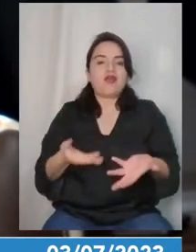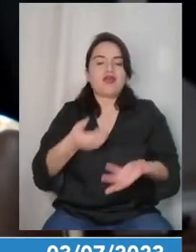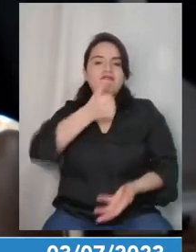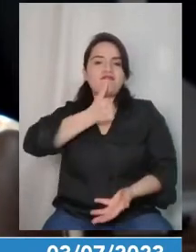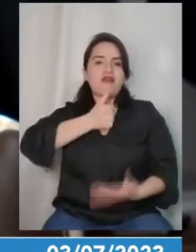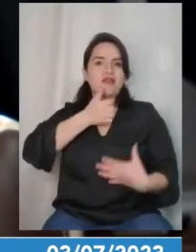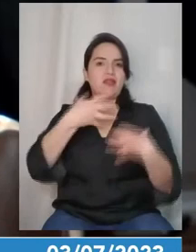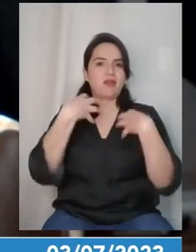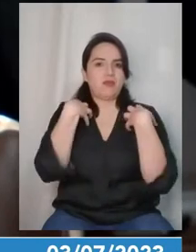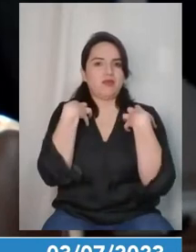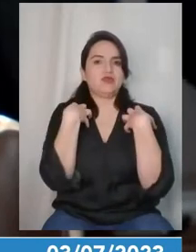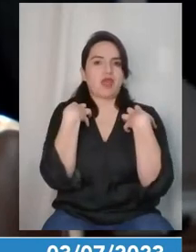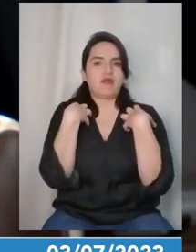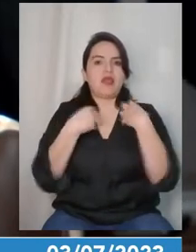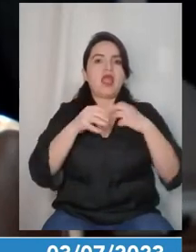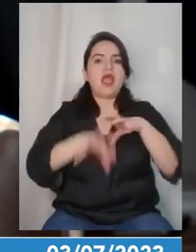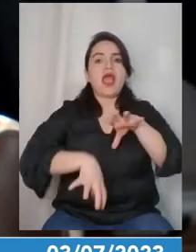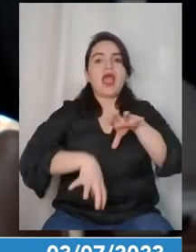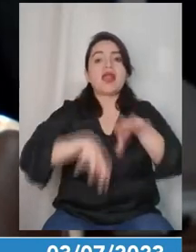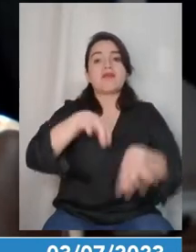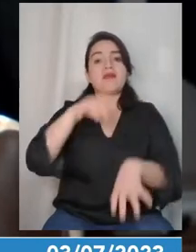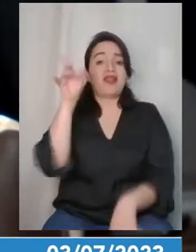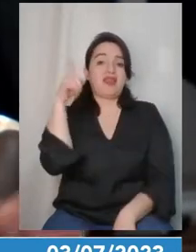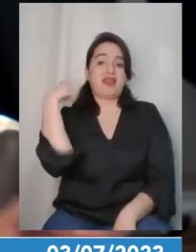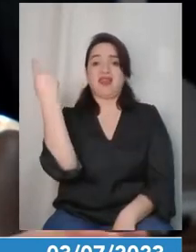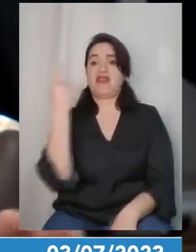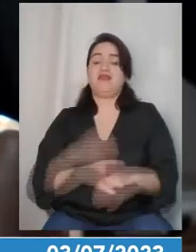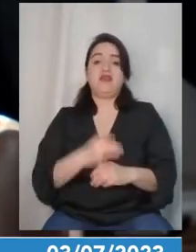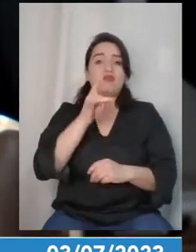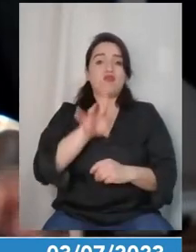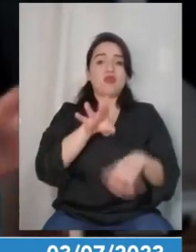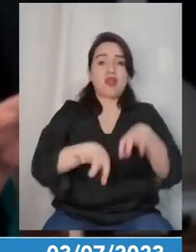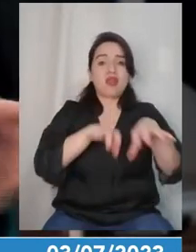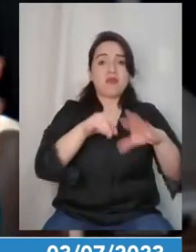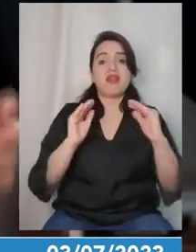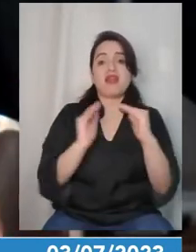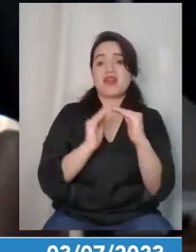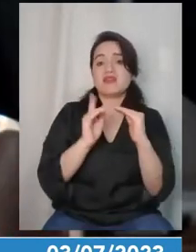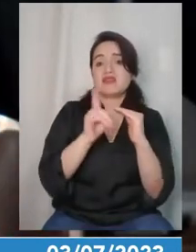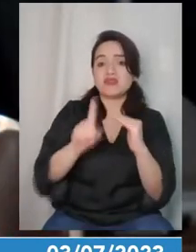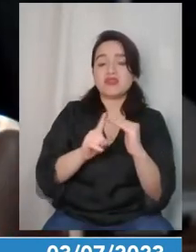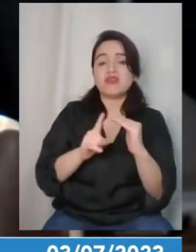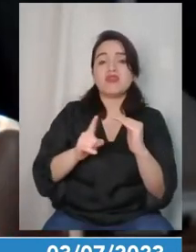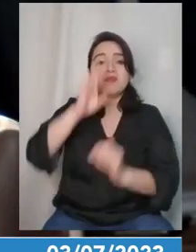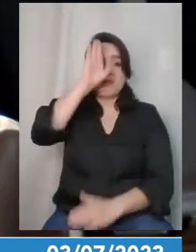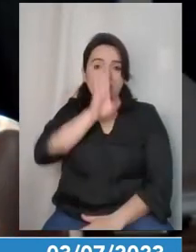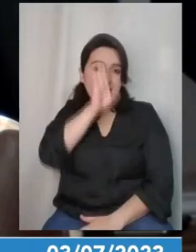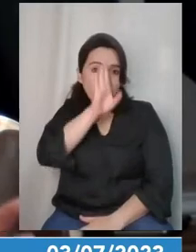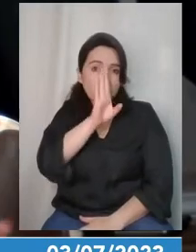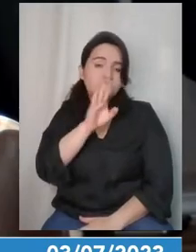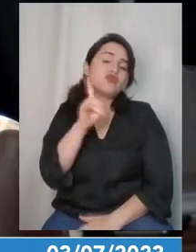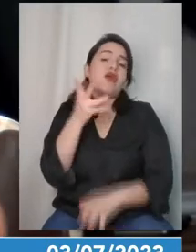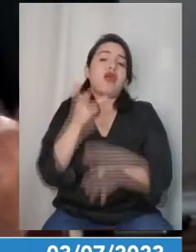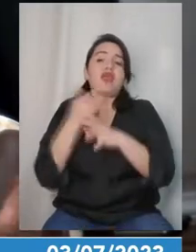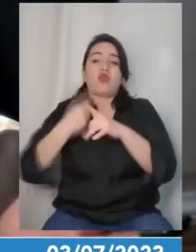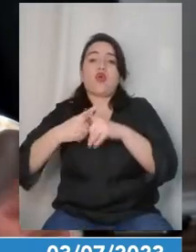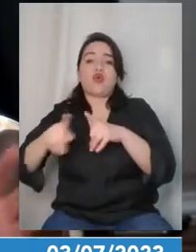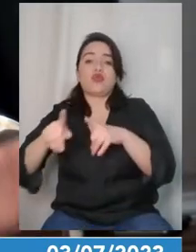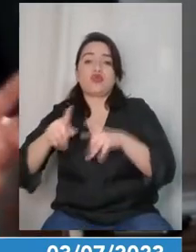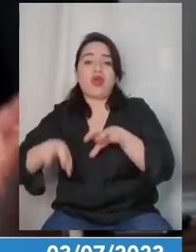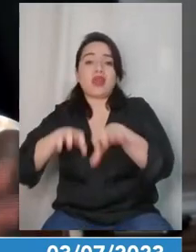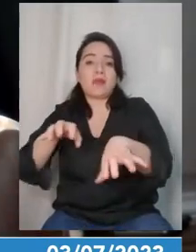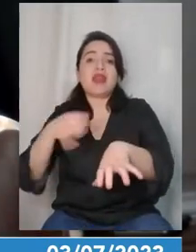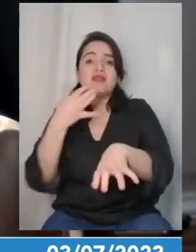los animales en general, cierto, no solamente los animales domésticos o los perros, sino que también hay otros animales que también generan conflictos, las